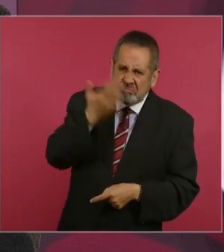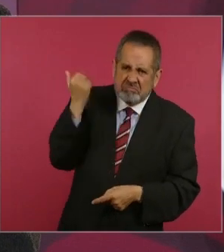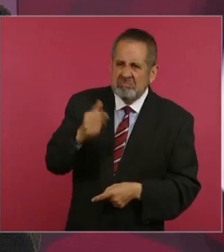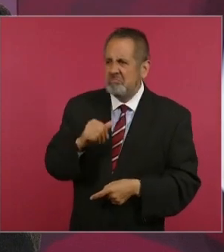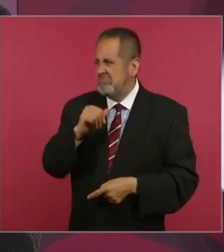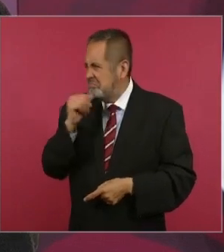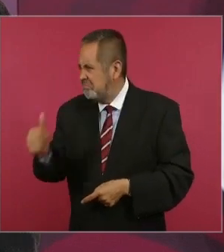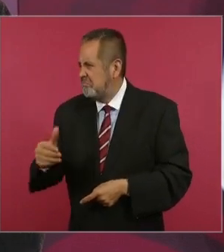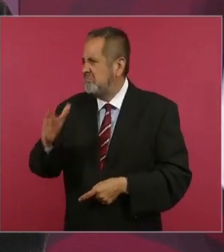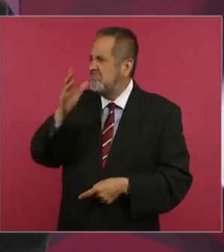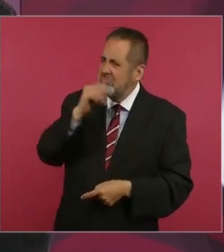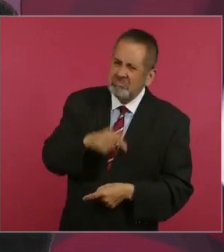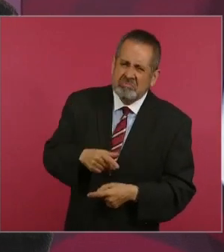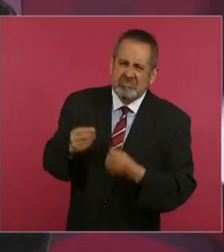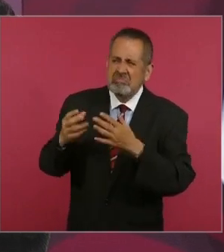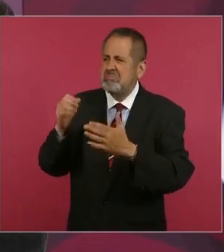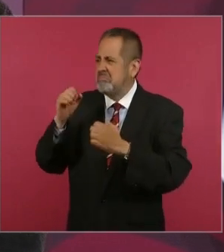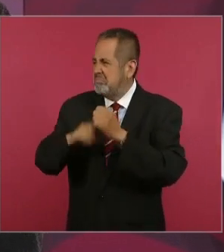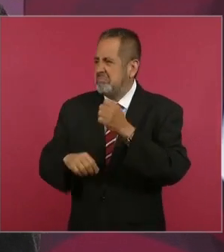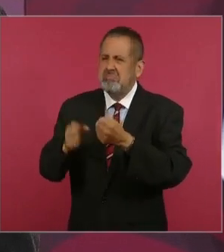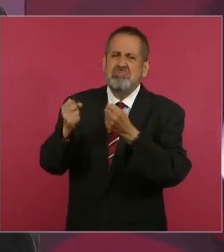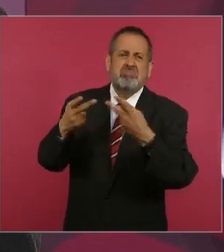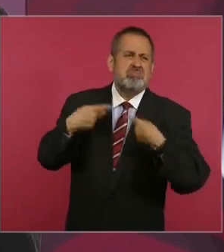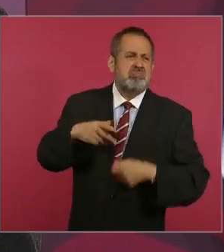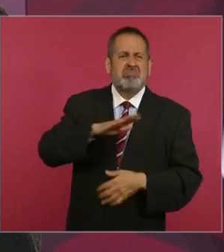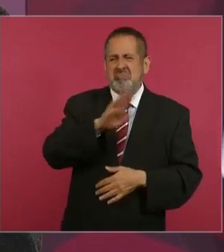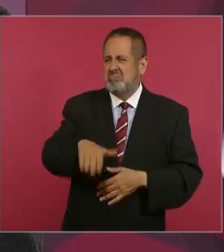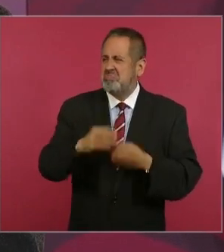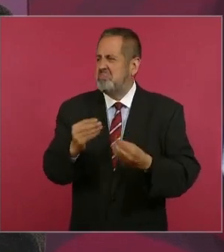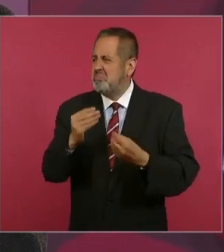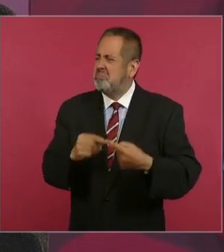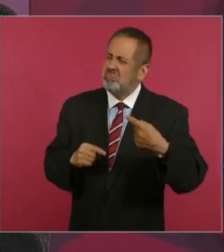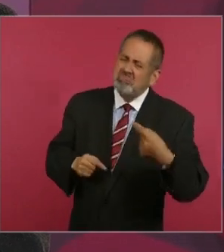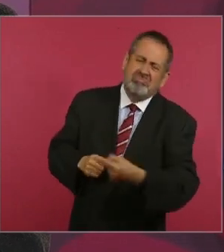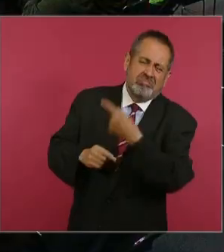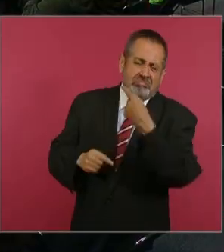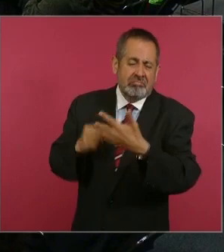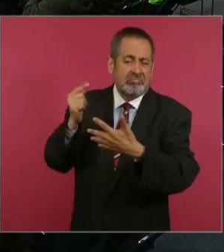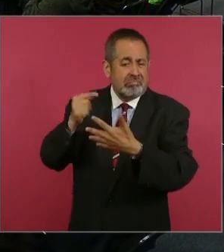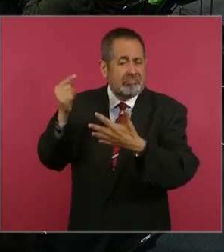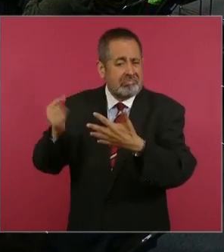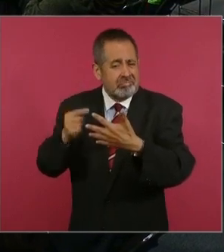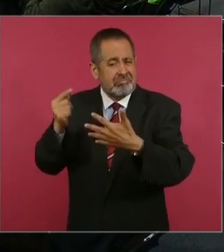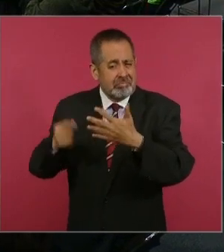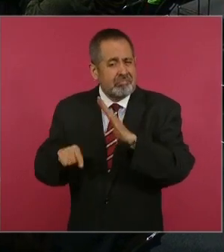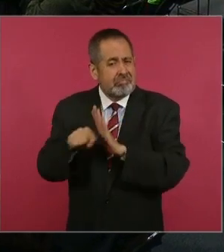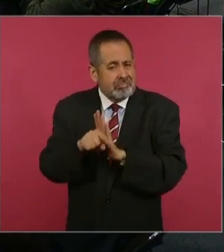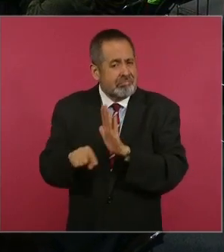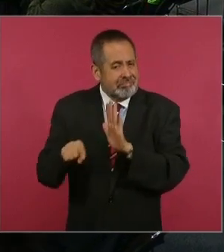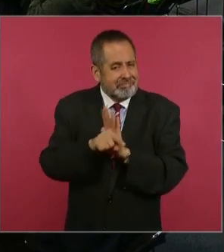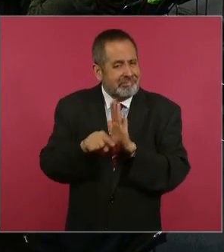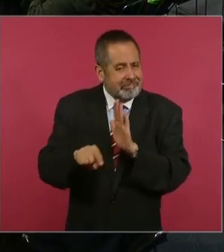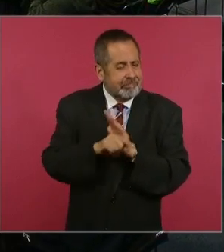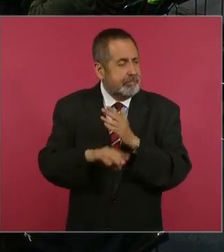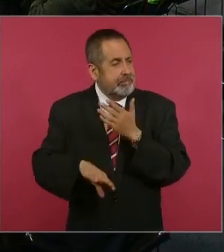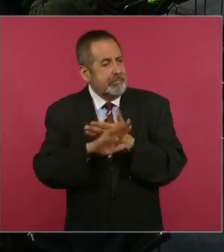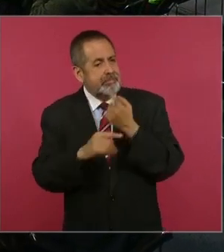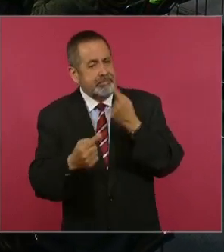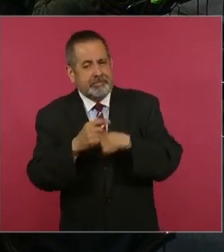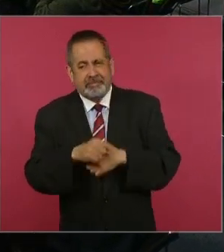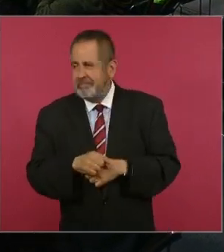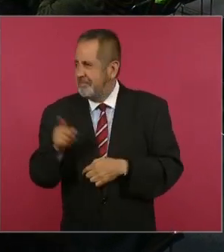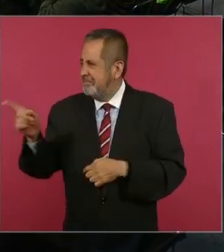ineficientes son muchísimo má los muertos Sí este hay